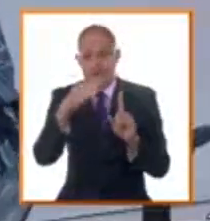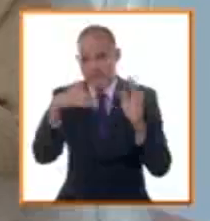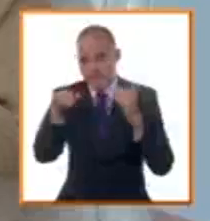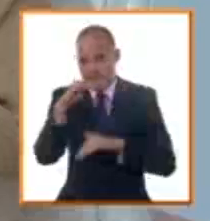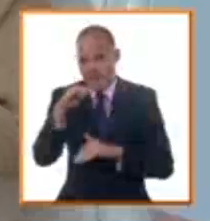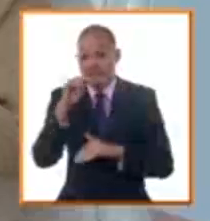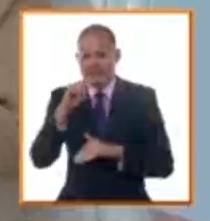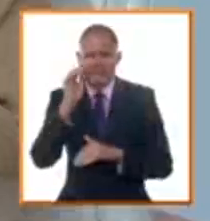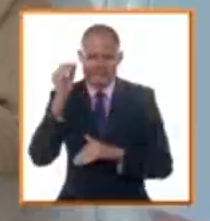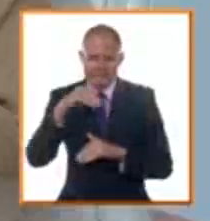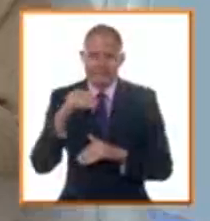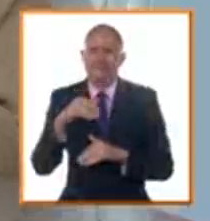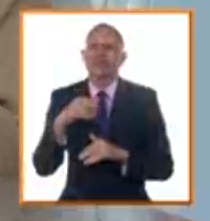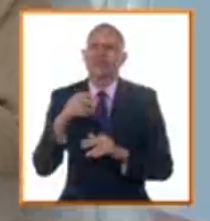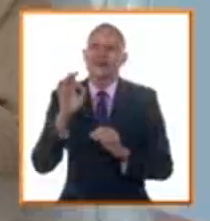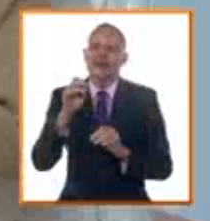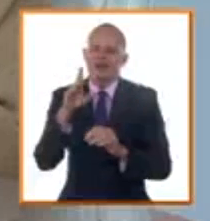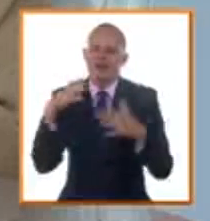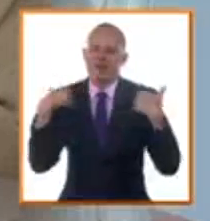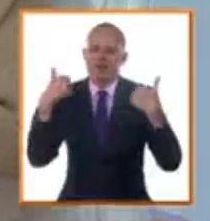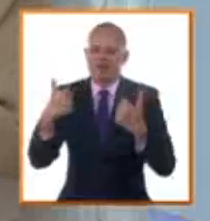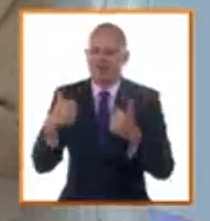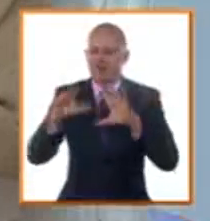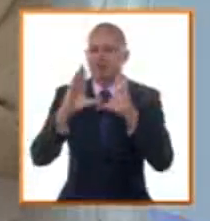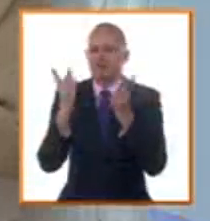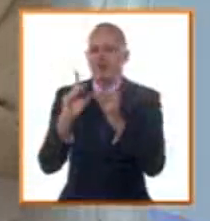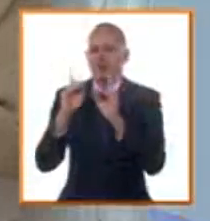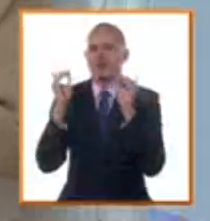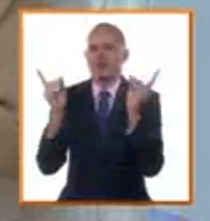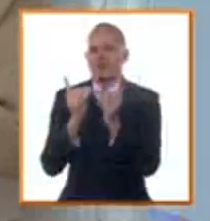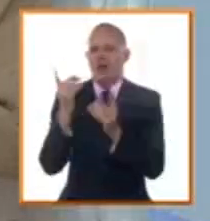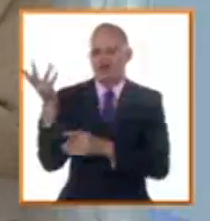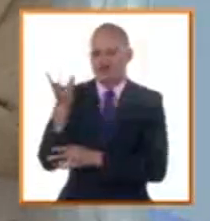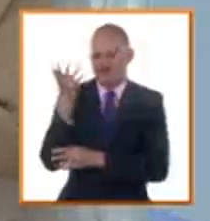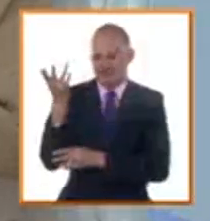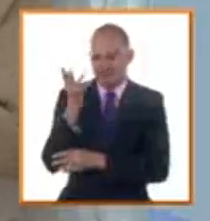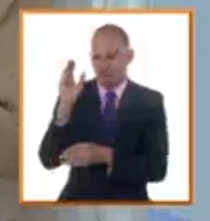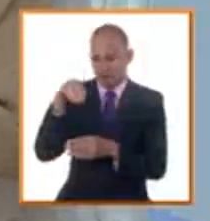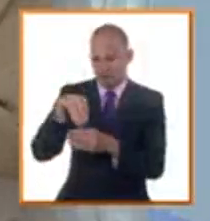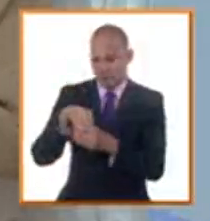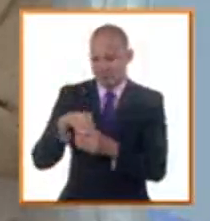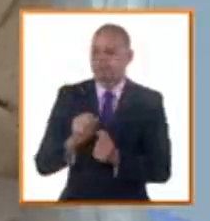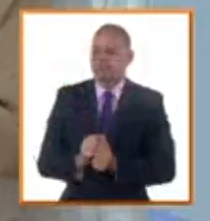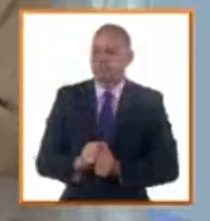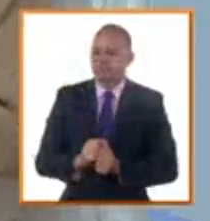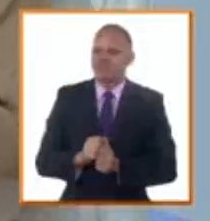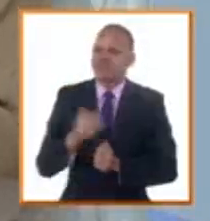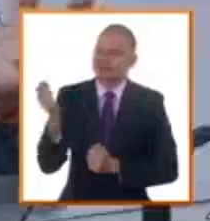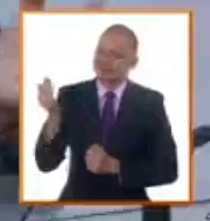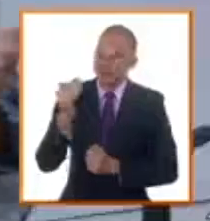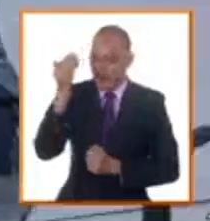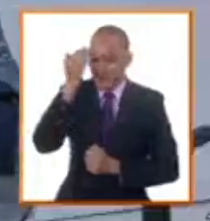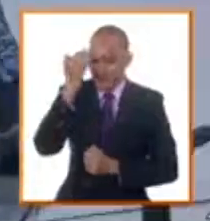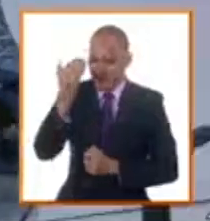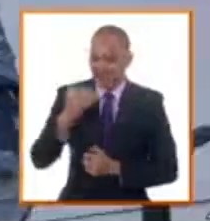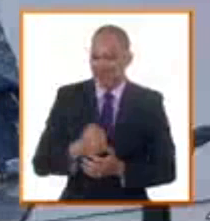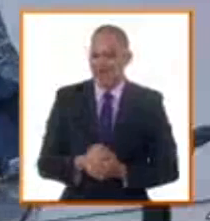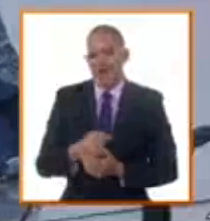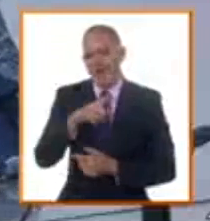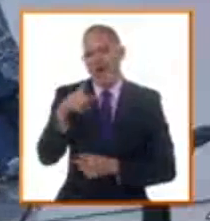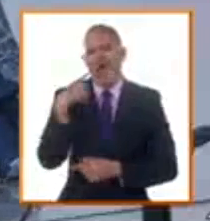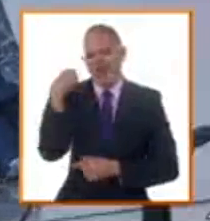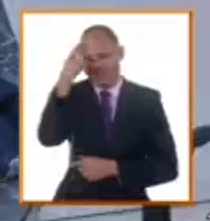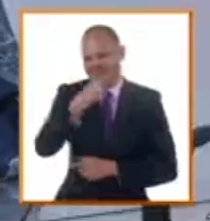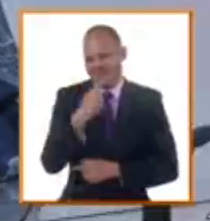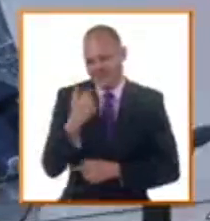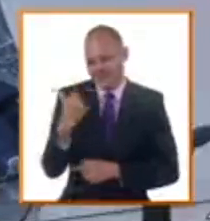Bermúdez Sousa, directora de sistemas básicos del Instituto de Meteorología. Gracias, Ginelis, por estar con nosotros, muy conocida,